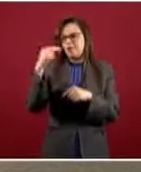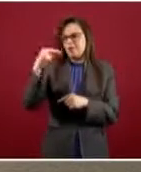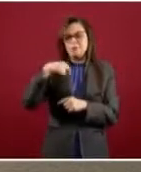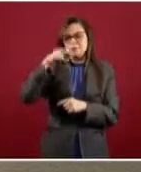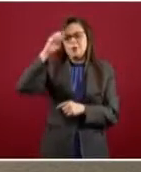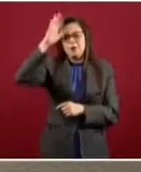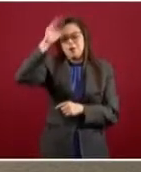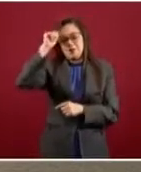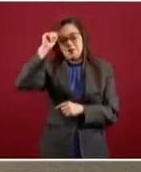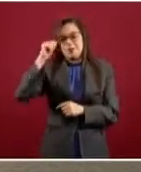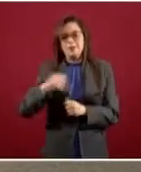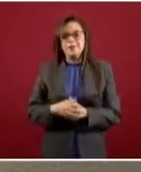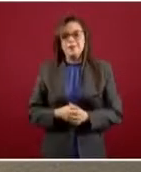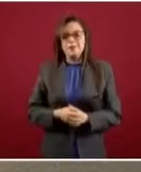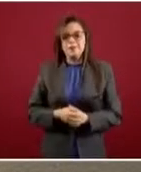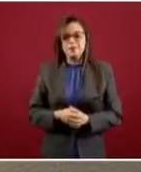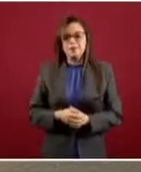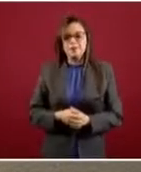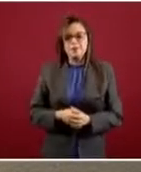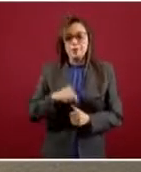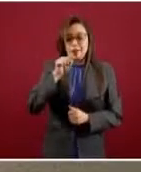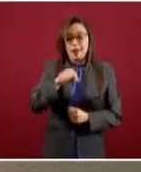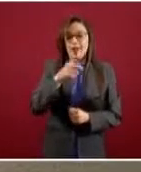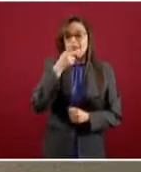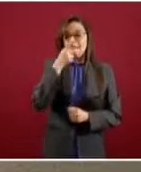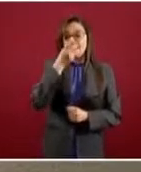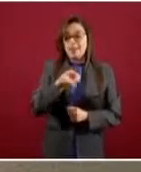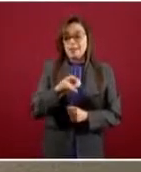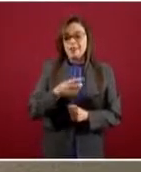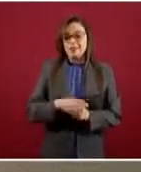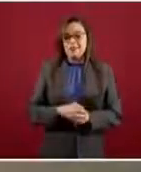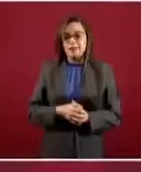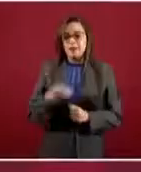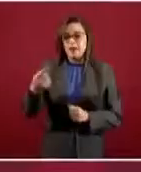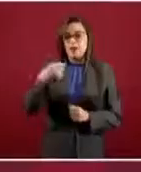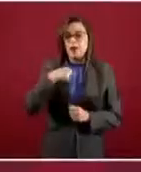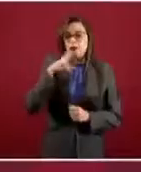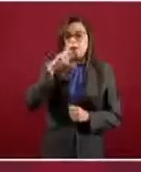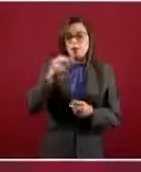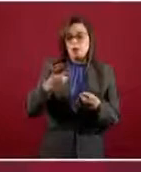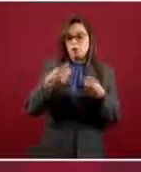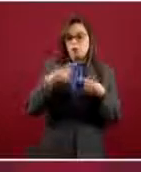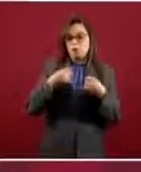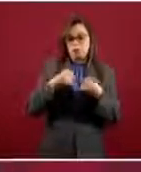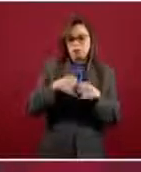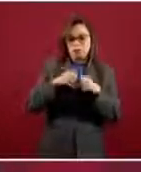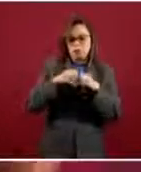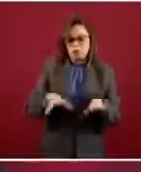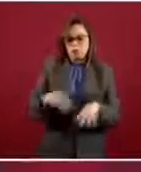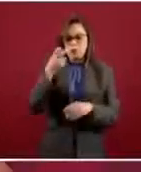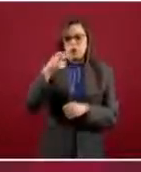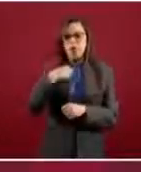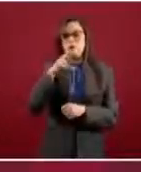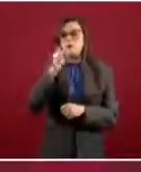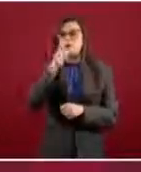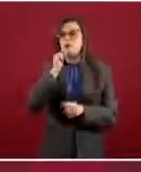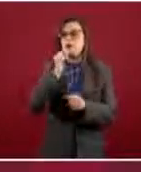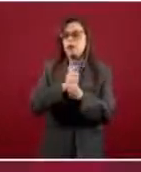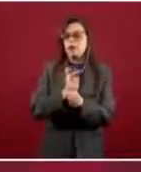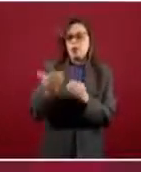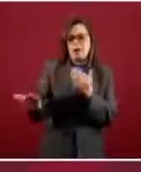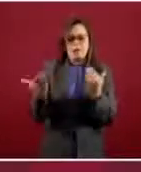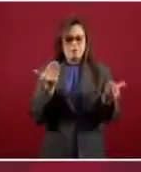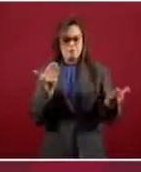pero decía que yo no me acordaba, que a mí no me habían informado correctamente y que yo no distinguía una cosa de la otra, cuando